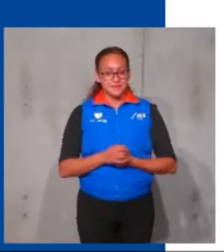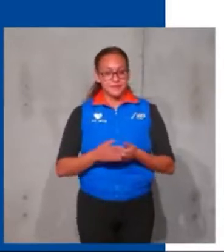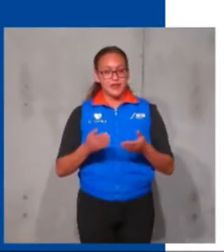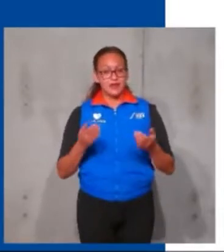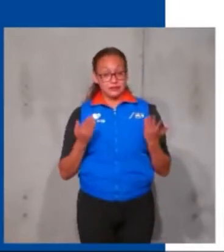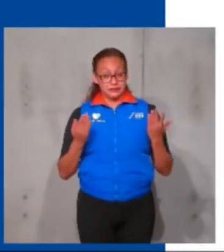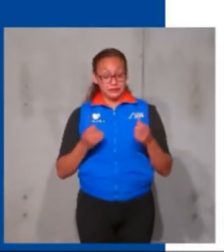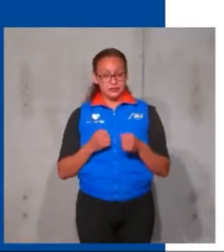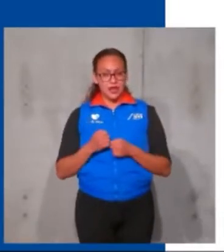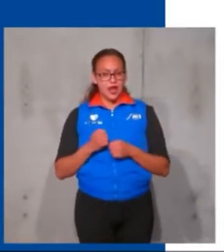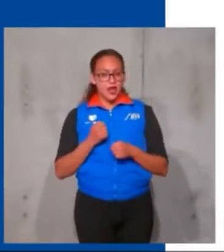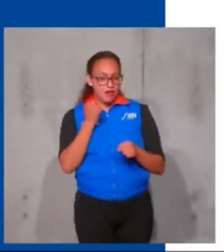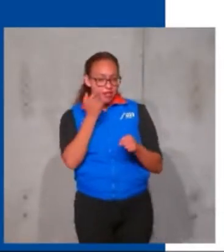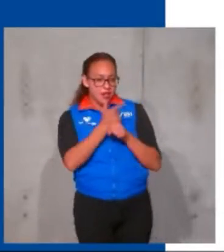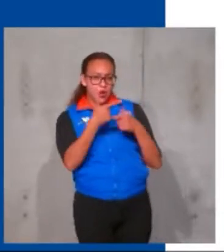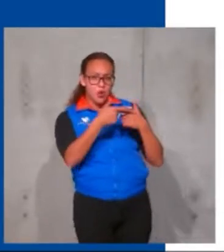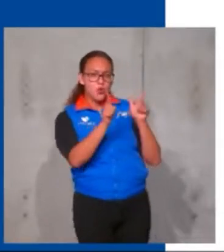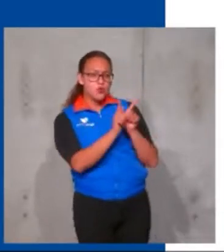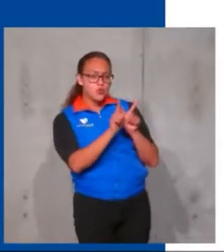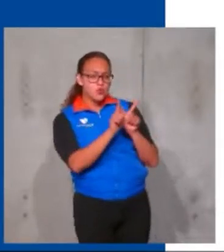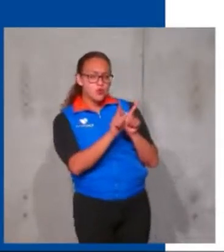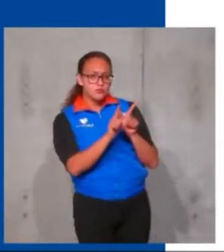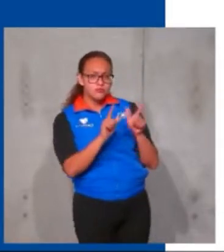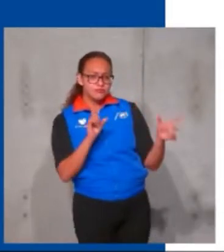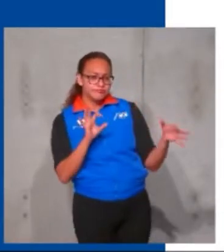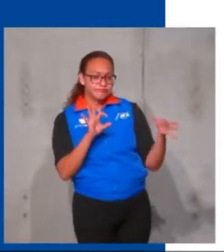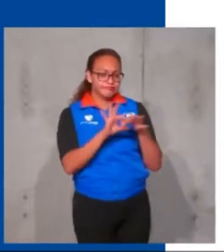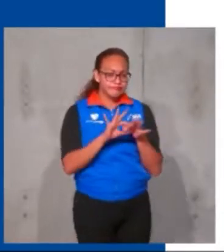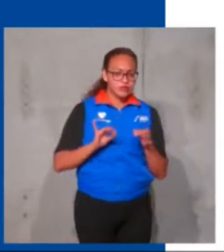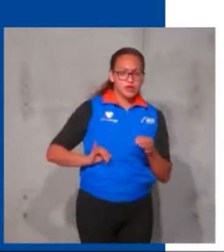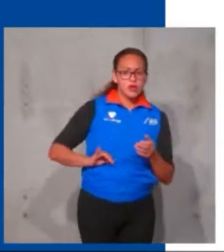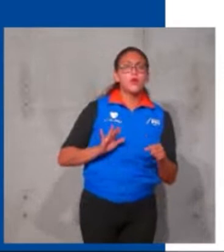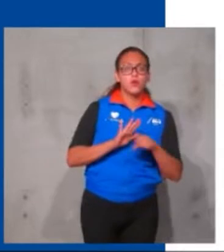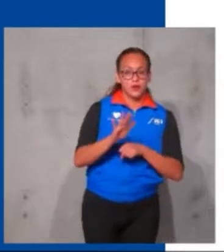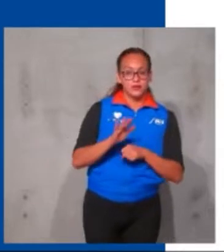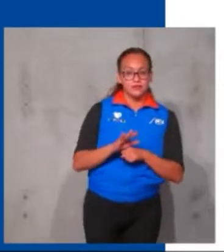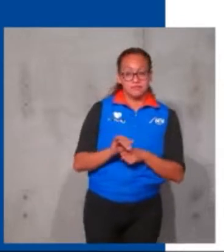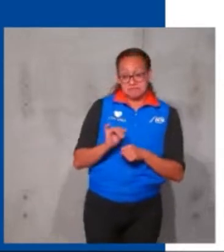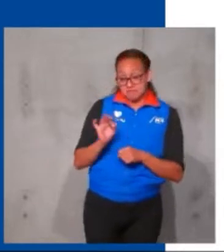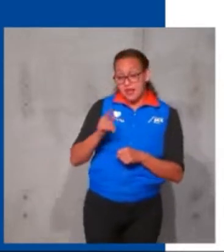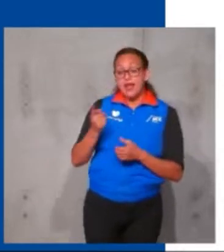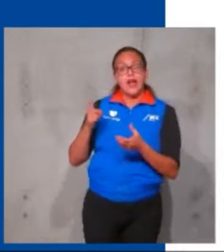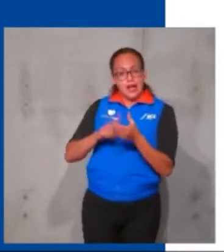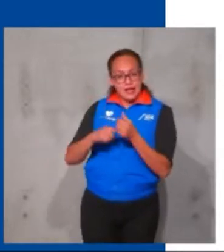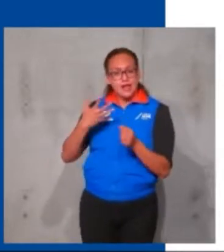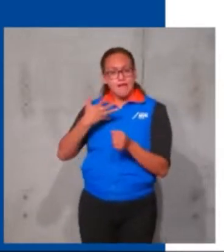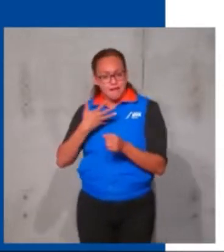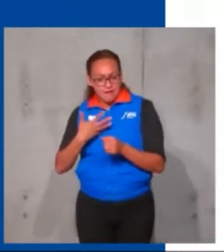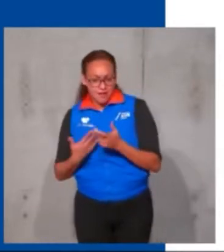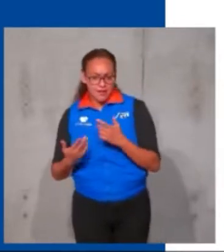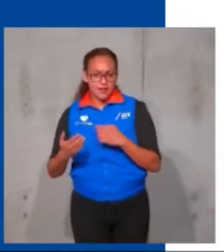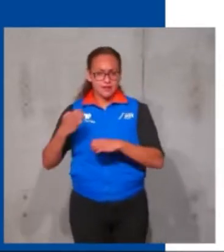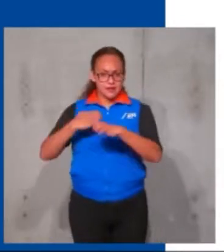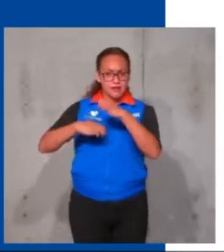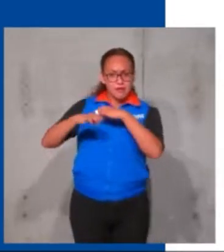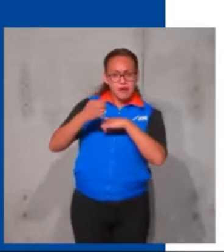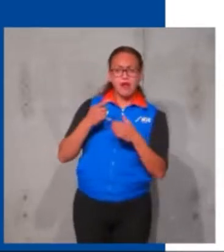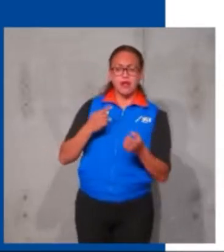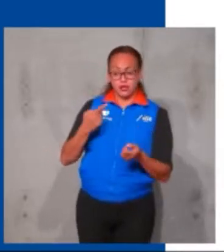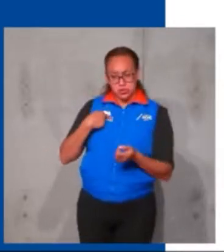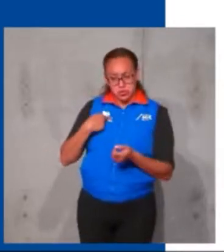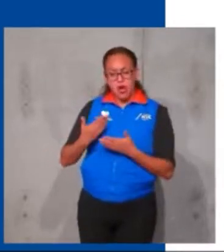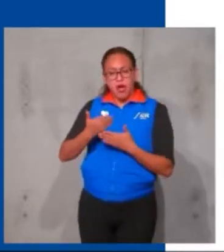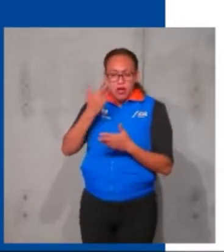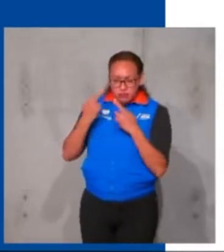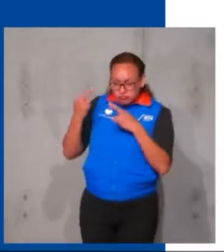Entonces, vamos a identificar los grupos de interés. En muchas de las, aparte de ser gerente de sostenibilidad de ForPress, me he dedicado a